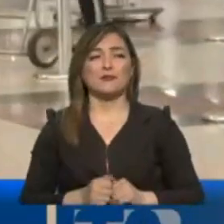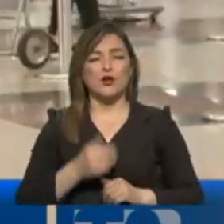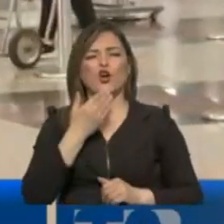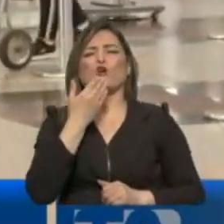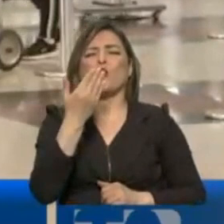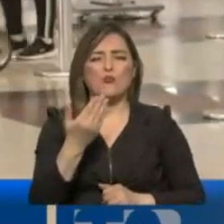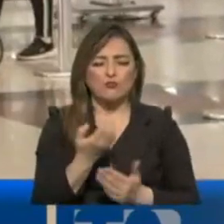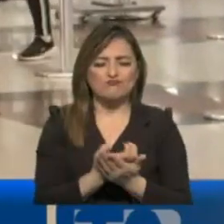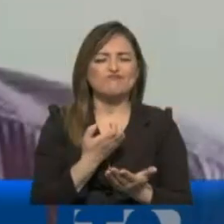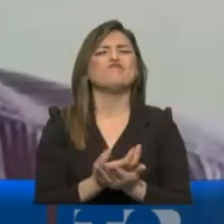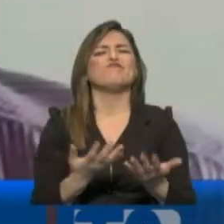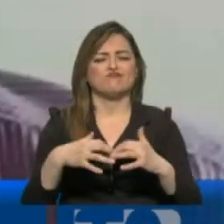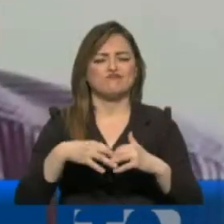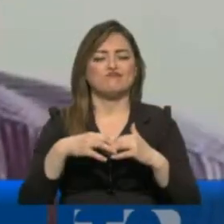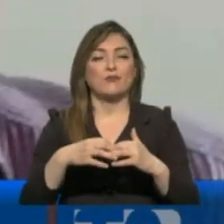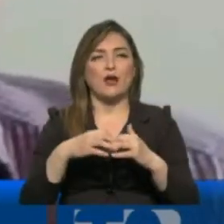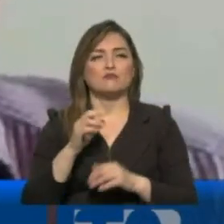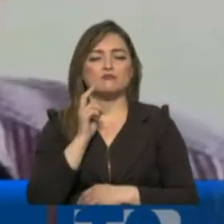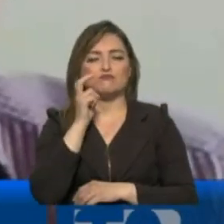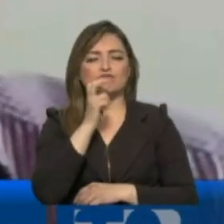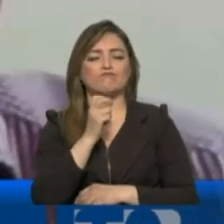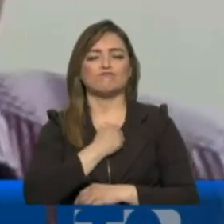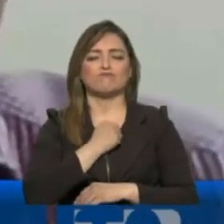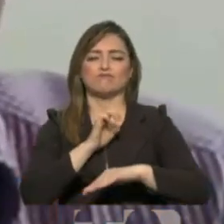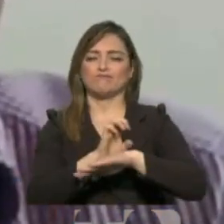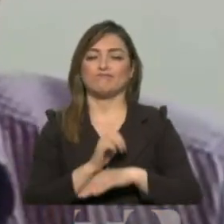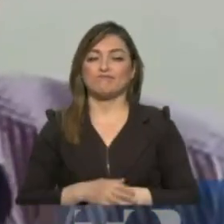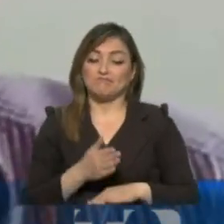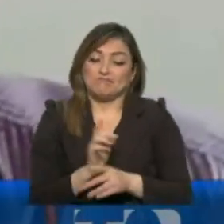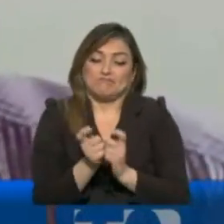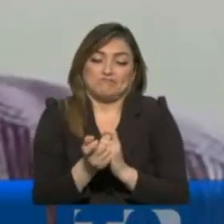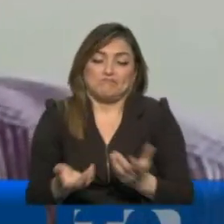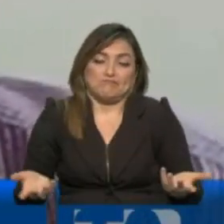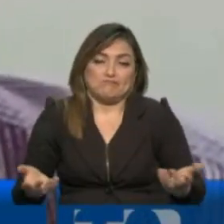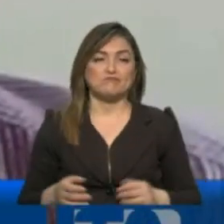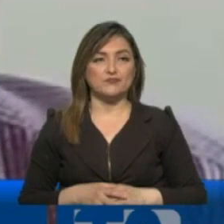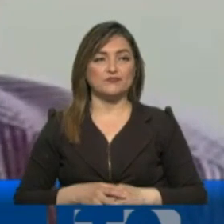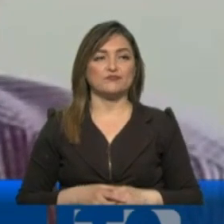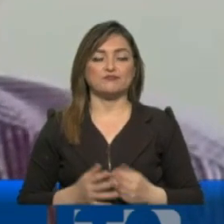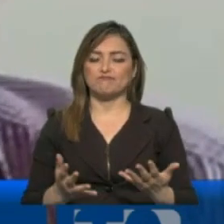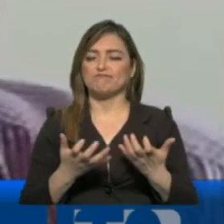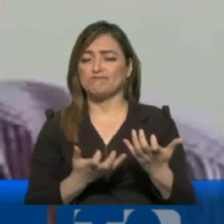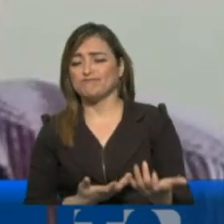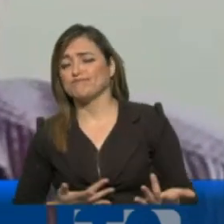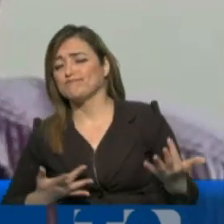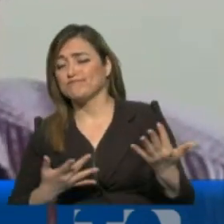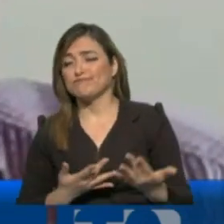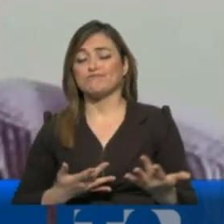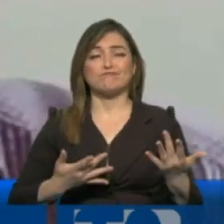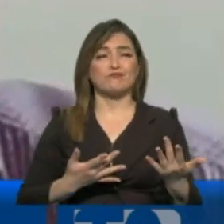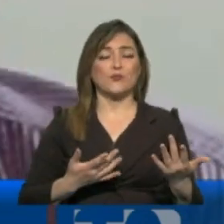de turistas nacionales. Es una dinámica que puede cambiar en cualquier momento. Entonces las expectativas están siempre, desde que